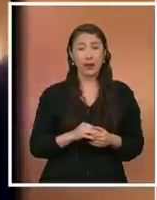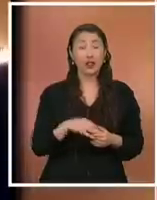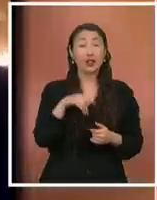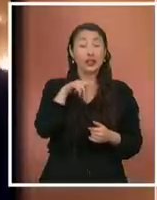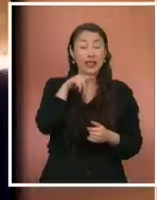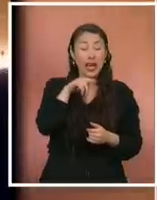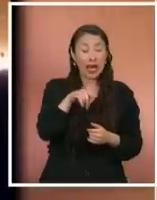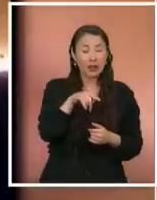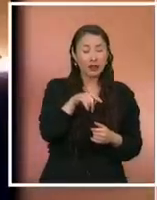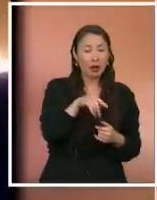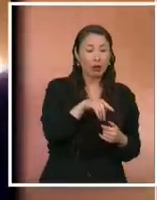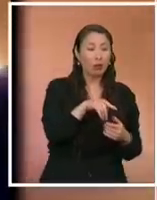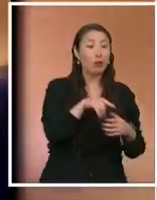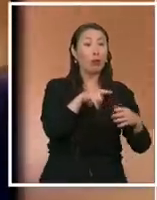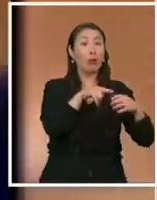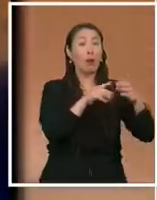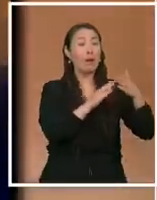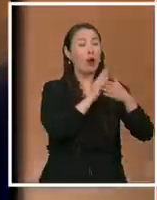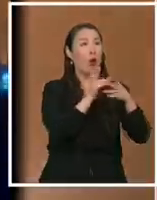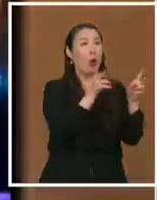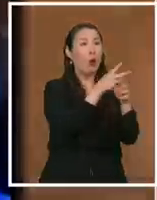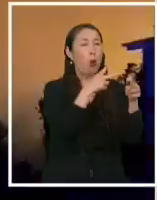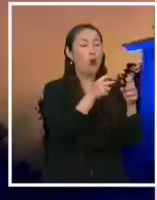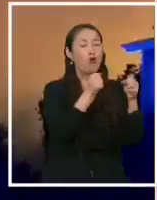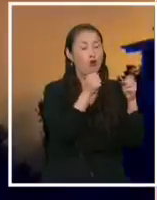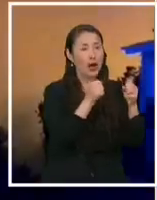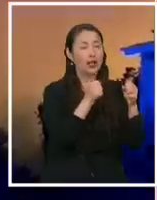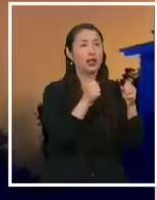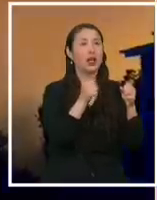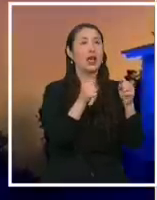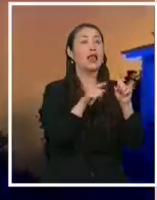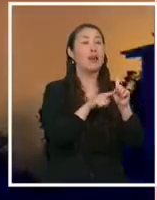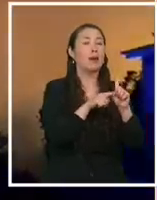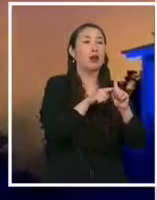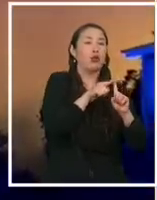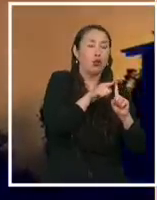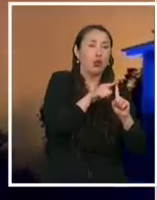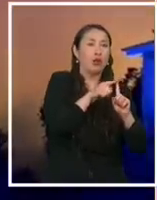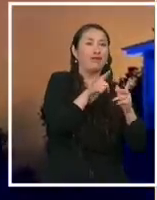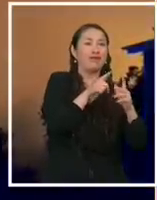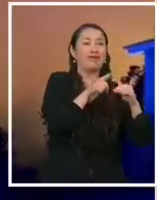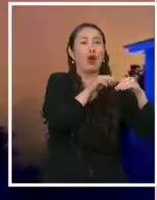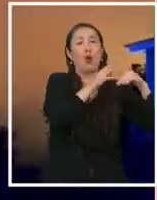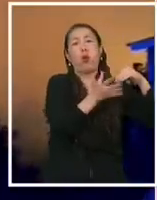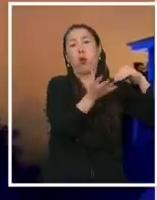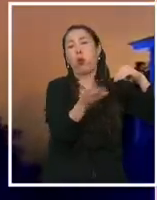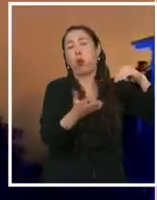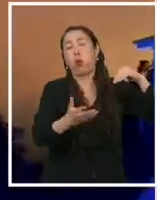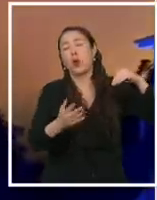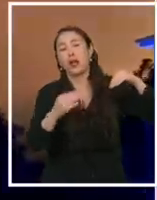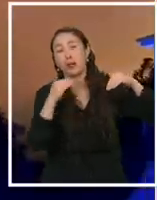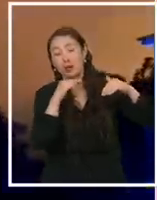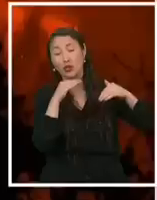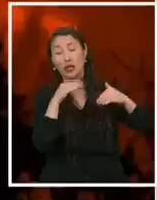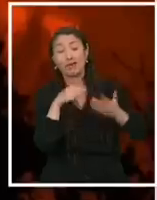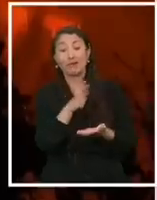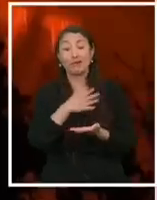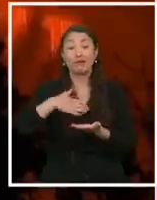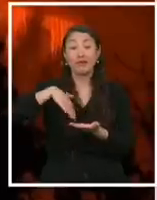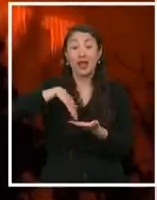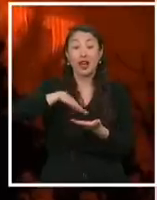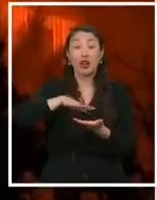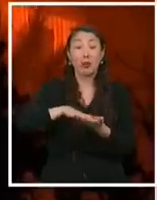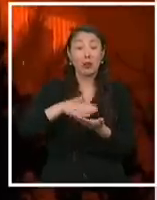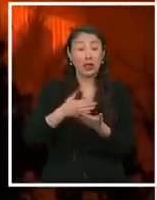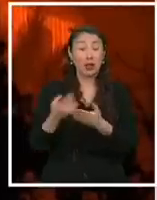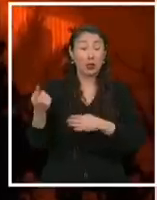originó que este incendio avanzara demasiado rápido. En ese sentido, ese es el estado de situación que estuvo durante el